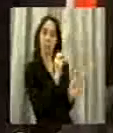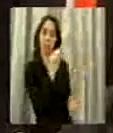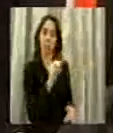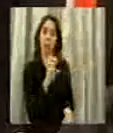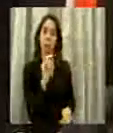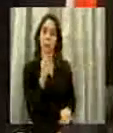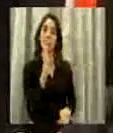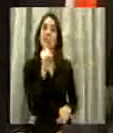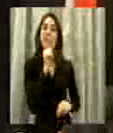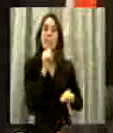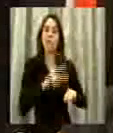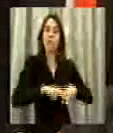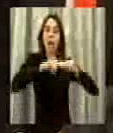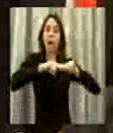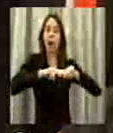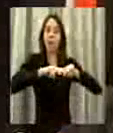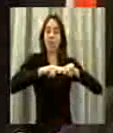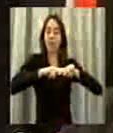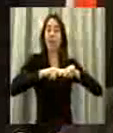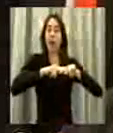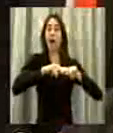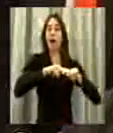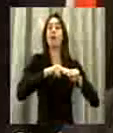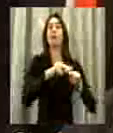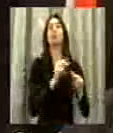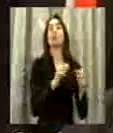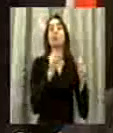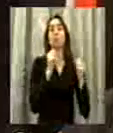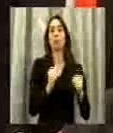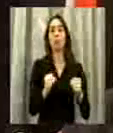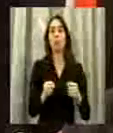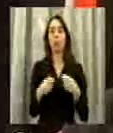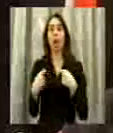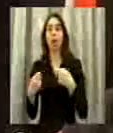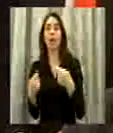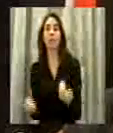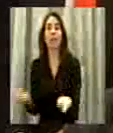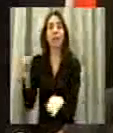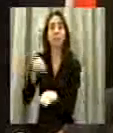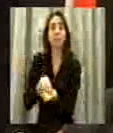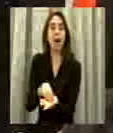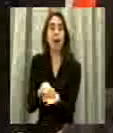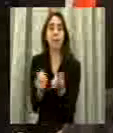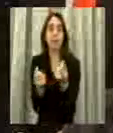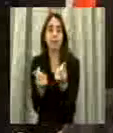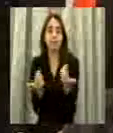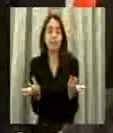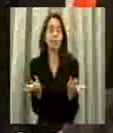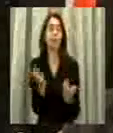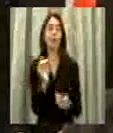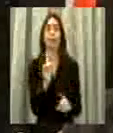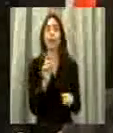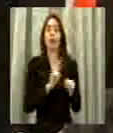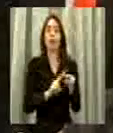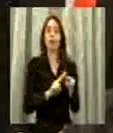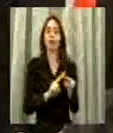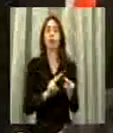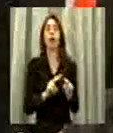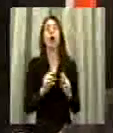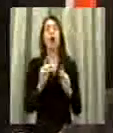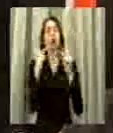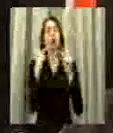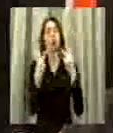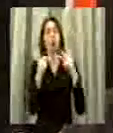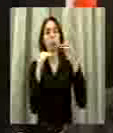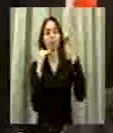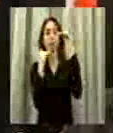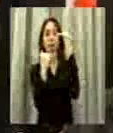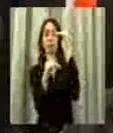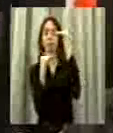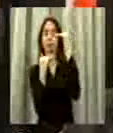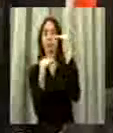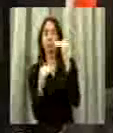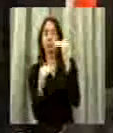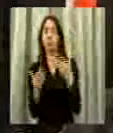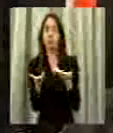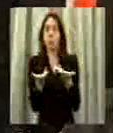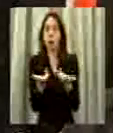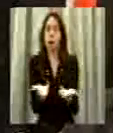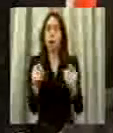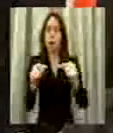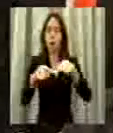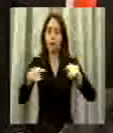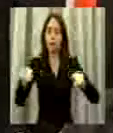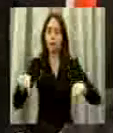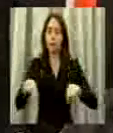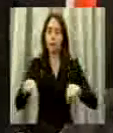déficit estructural, hoy día podríamos estar gastando bastante más. Y no lo estamos haciendo. Nos hemos restringido para generar este espacio